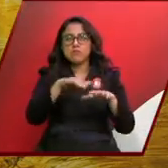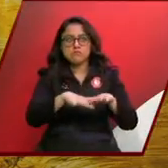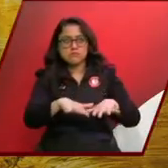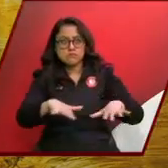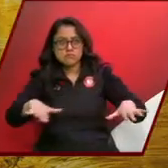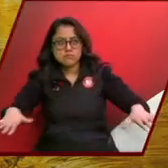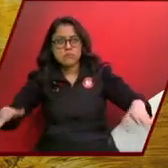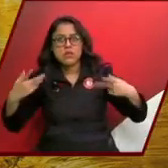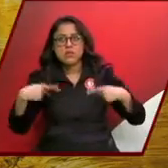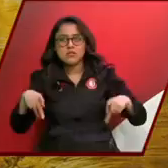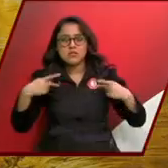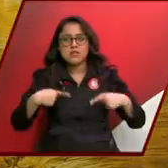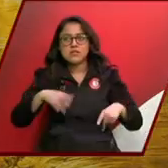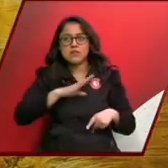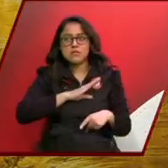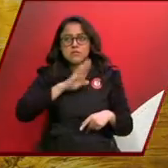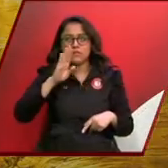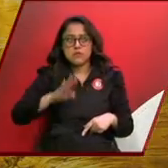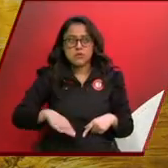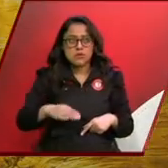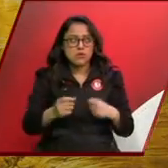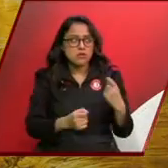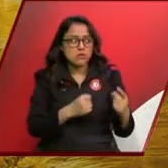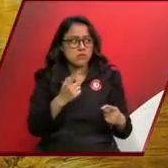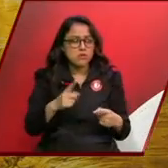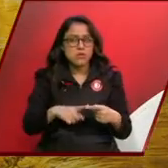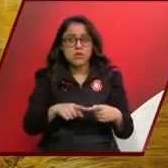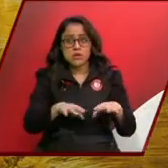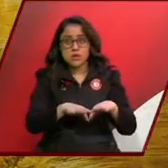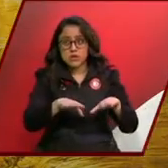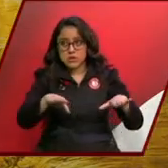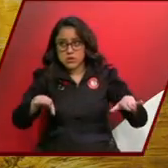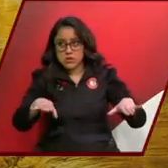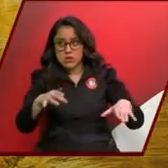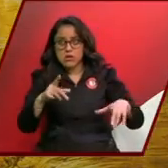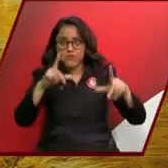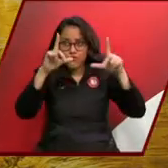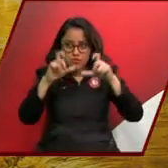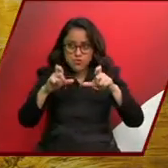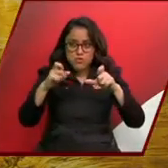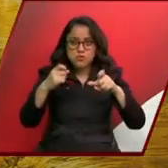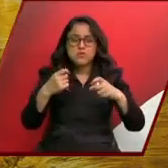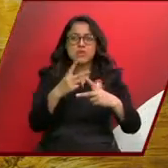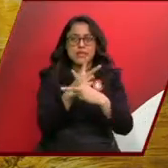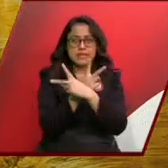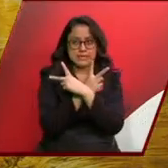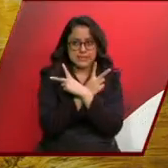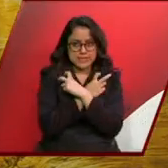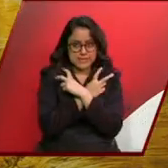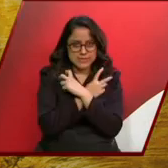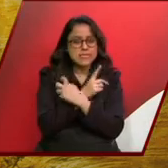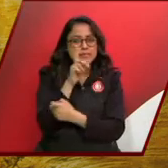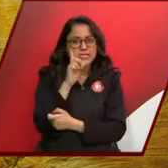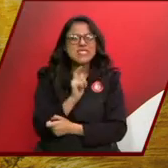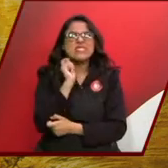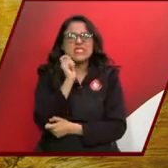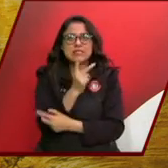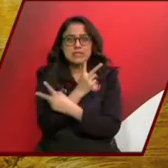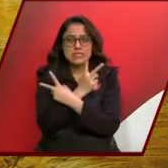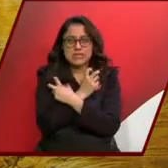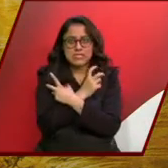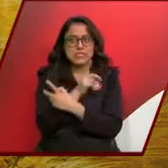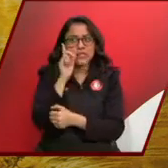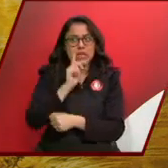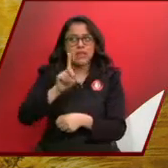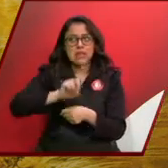las personas que ya fallecieron, y en la parte de la alfombra roja va a estar como tal una catrina, que es como un símbolo muy emblemático del